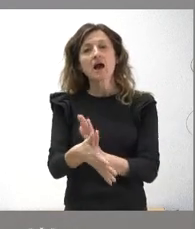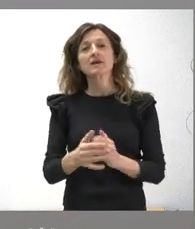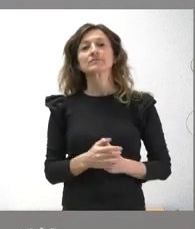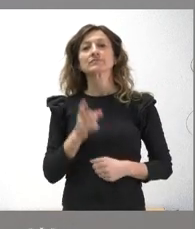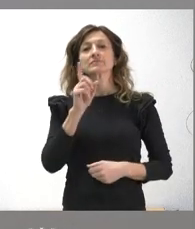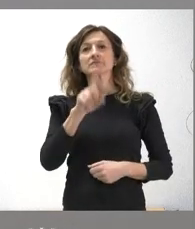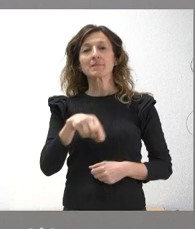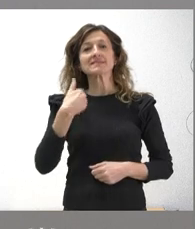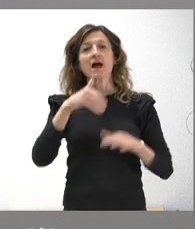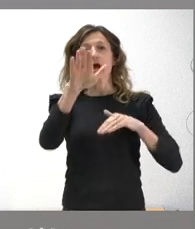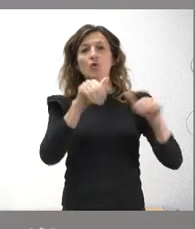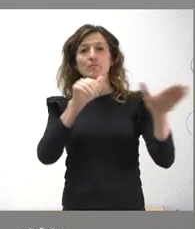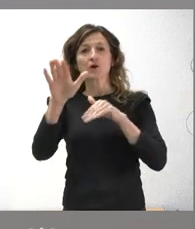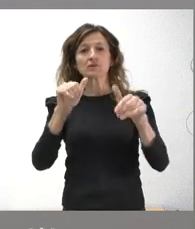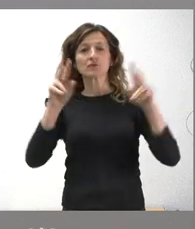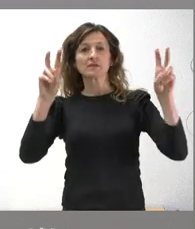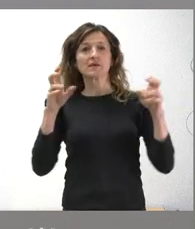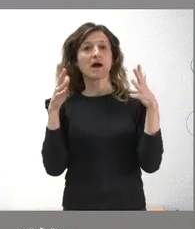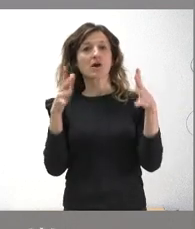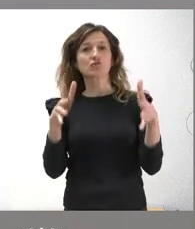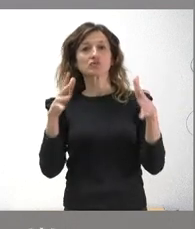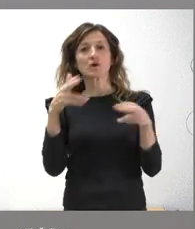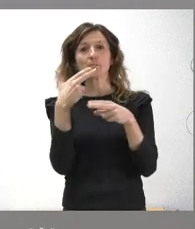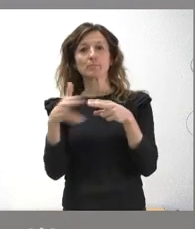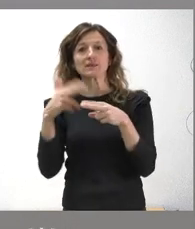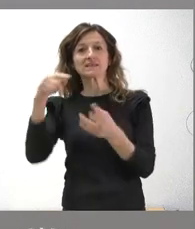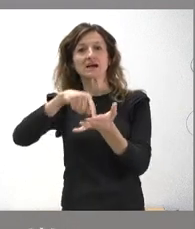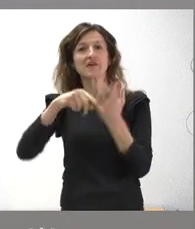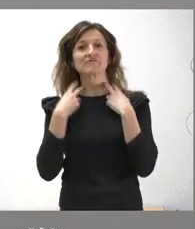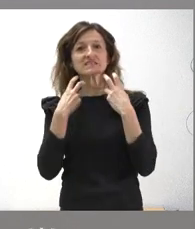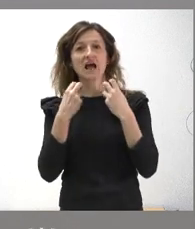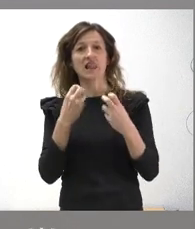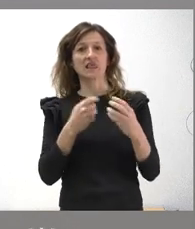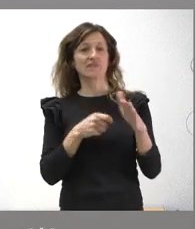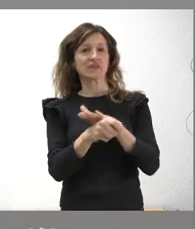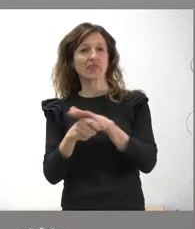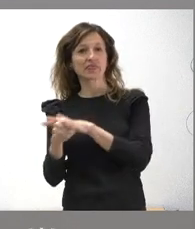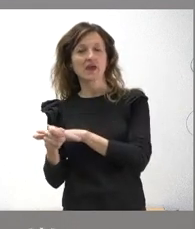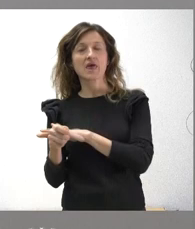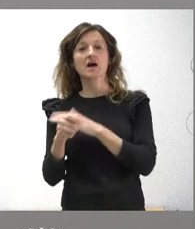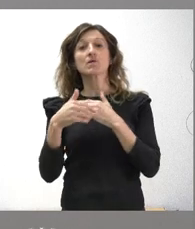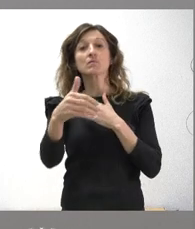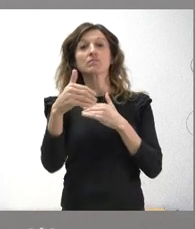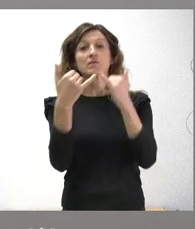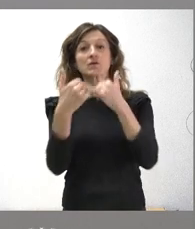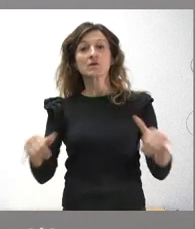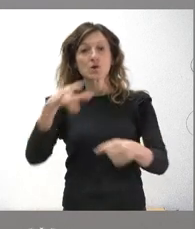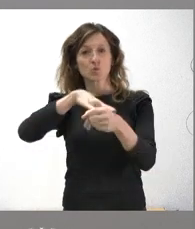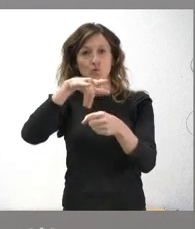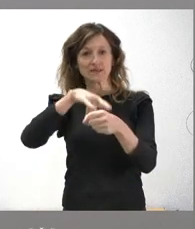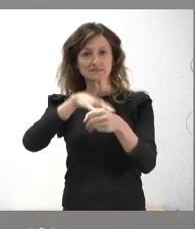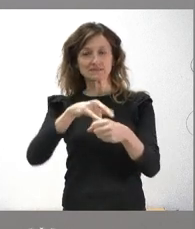formulado ya la convocatoria para el consejo de política fiscal y financiera se celebrará este próximo lunes